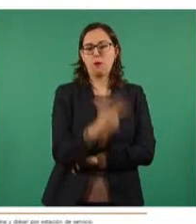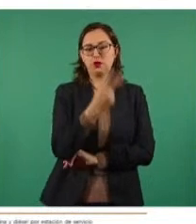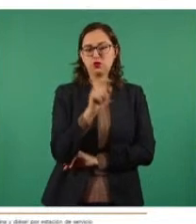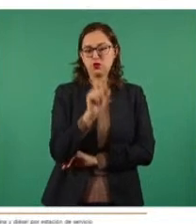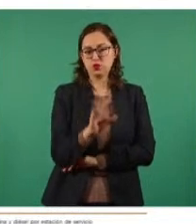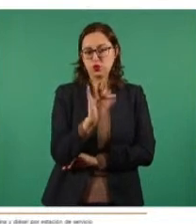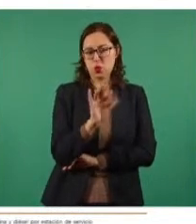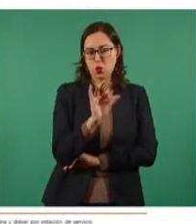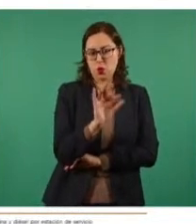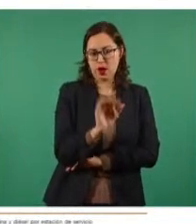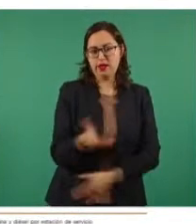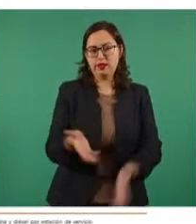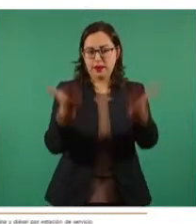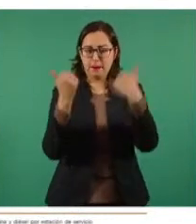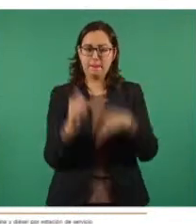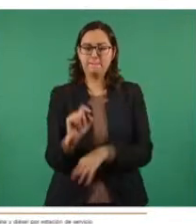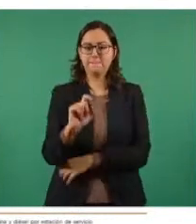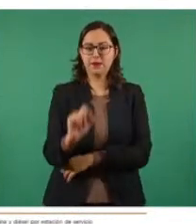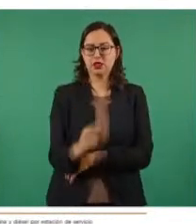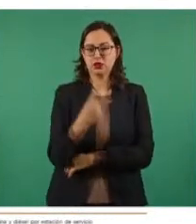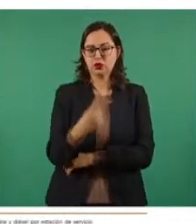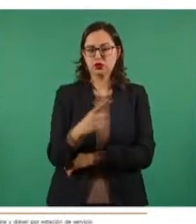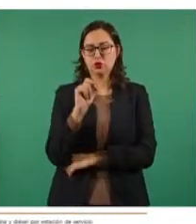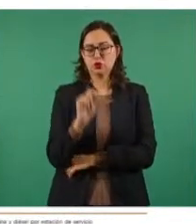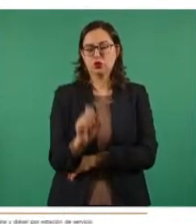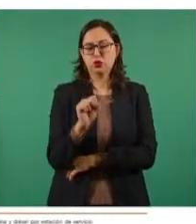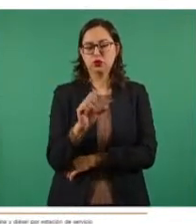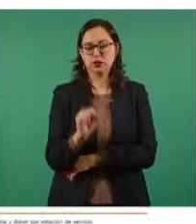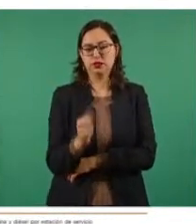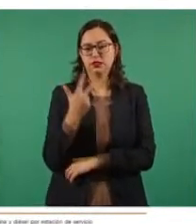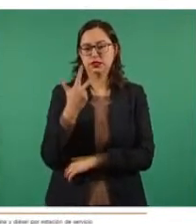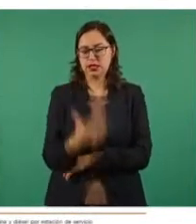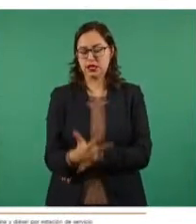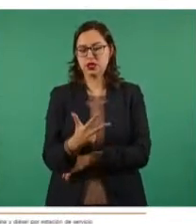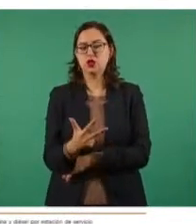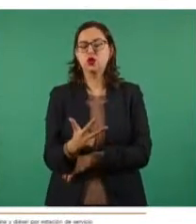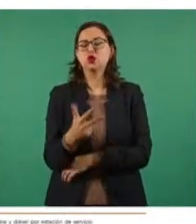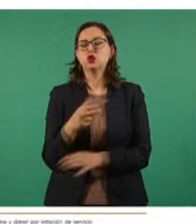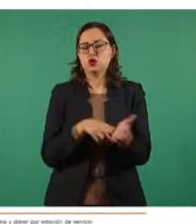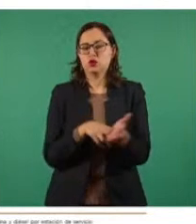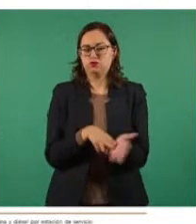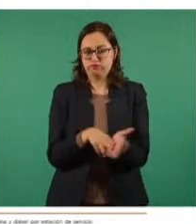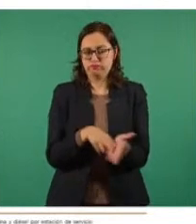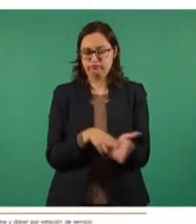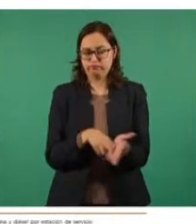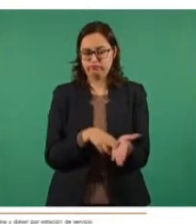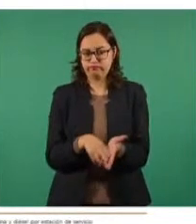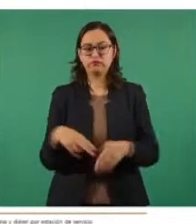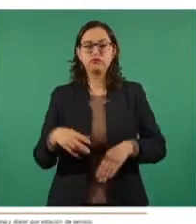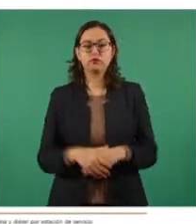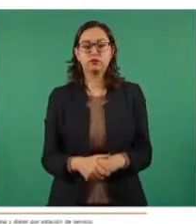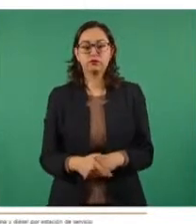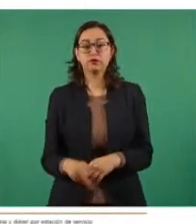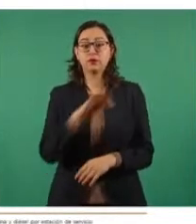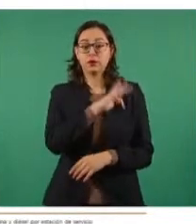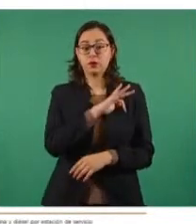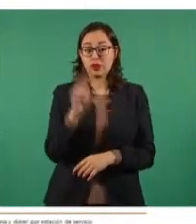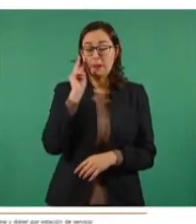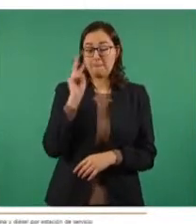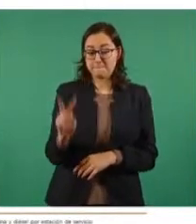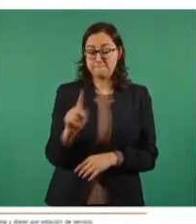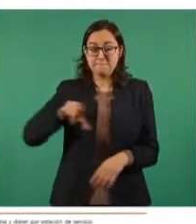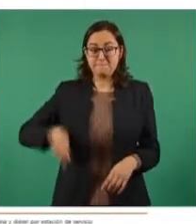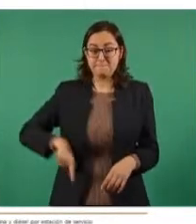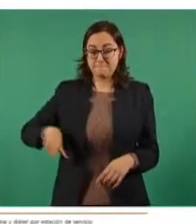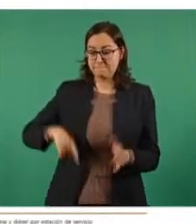de premium y 21 68 por el litro de diesel pueden ver ustedes que el incentivo fiscal para